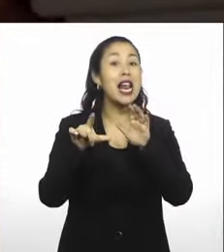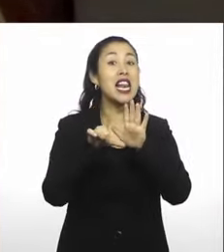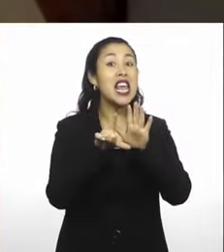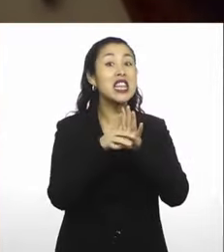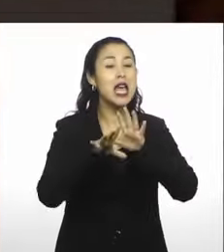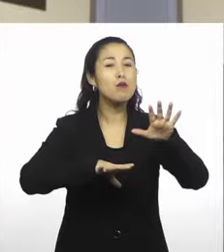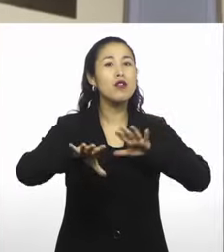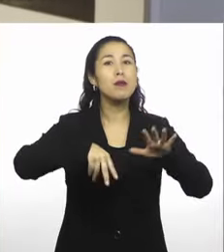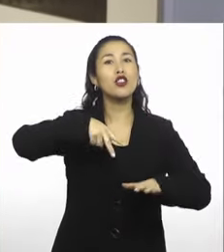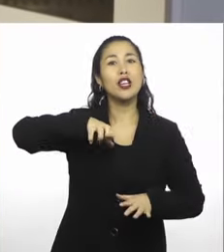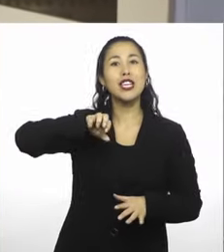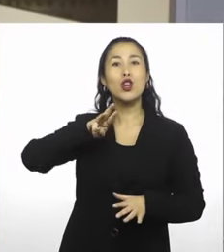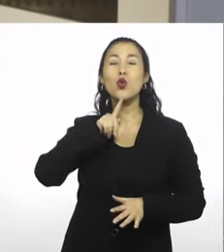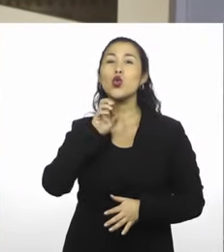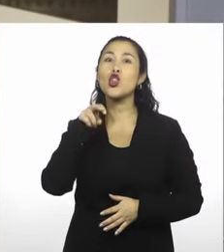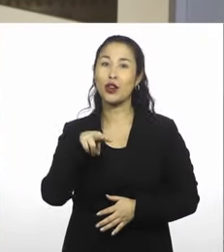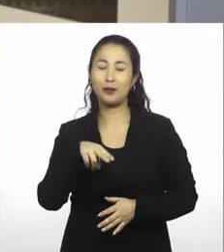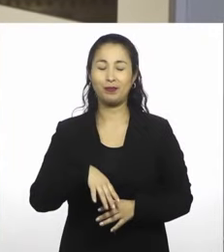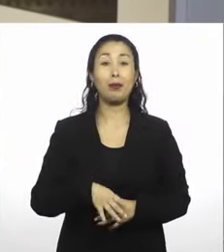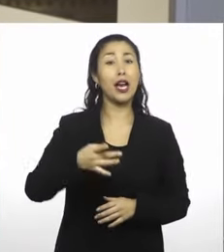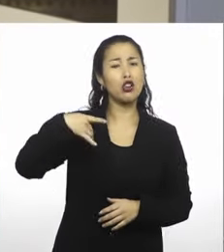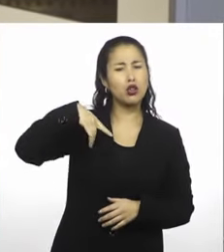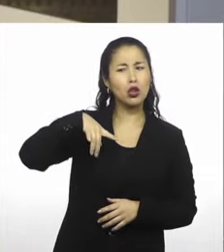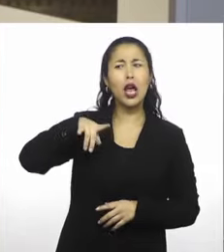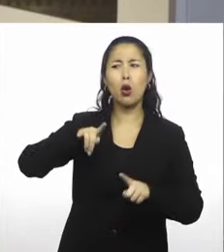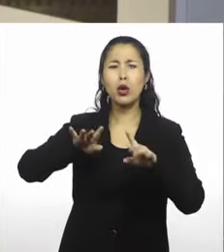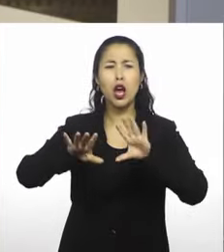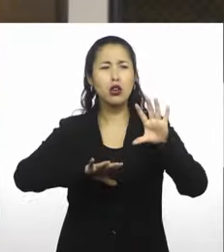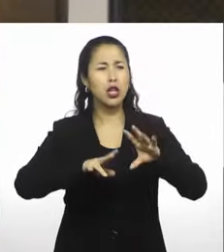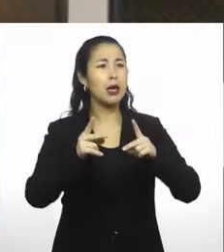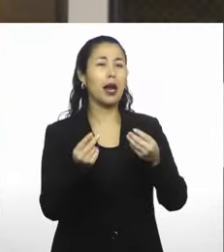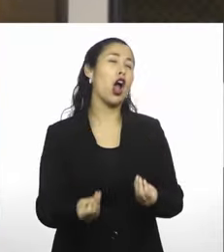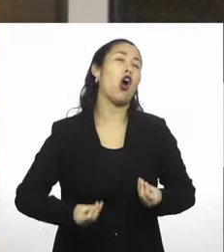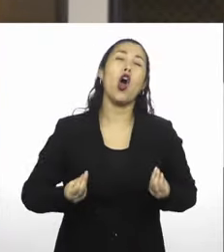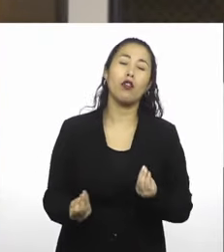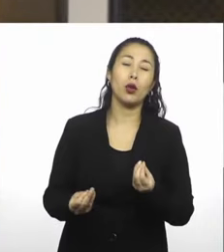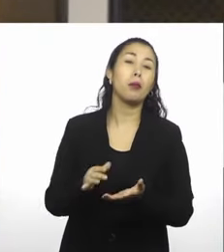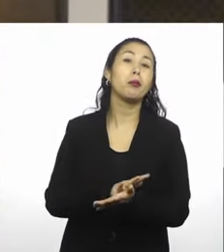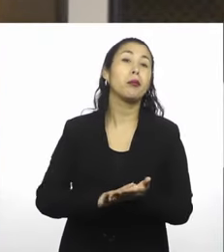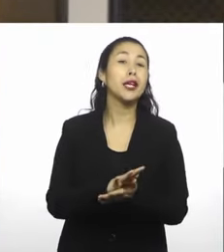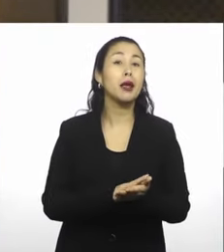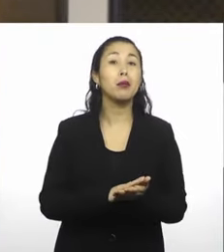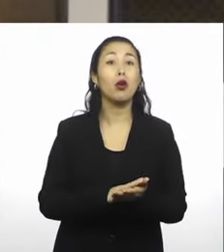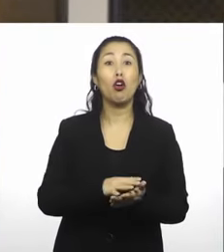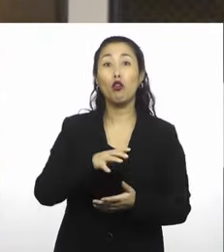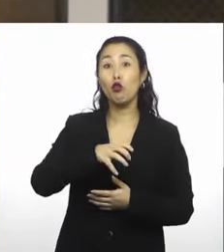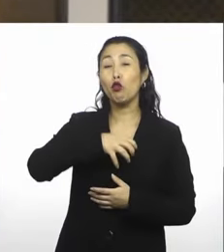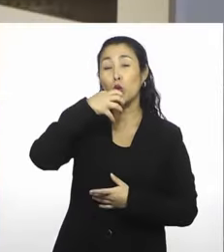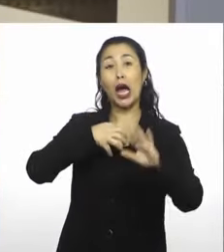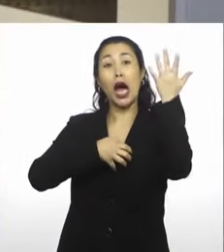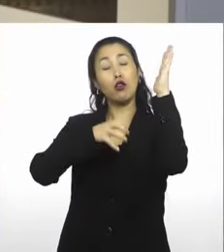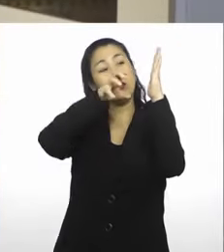Newton. Para nosotros hay cosas que pueden parecer muy obvias, como por ejemplo que las frutas caigan para abajo en los